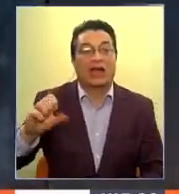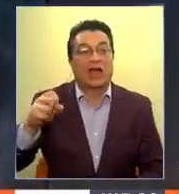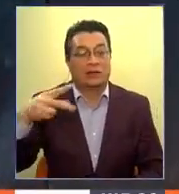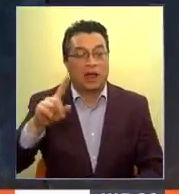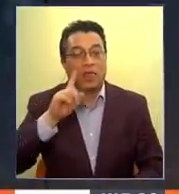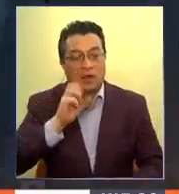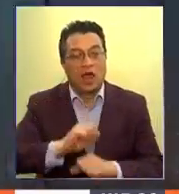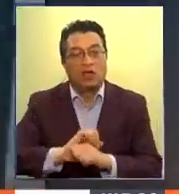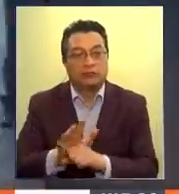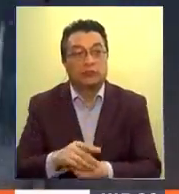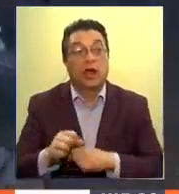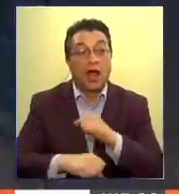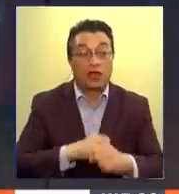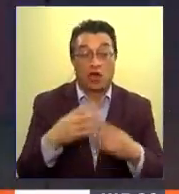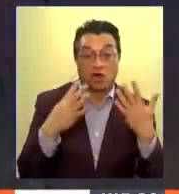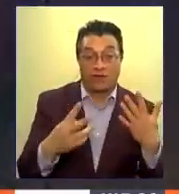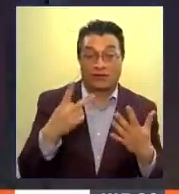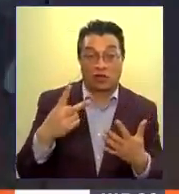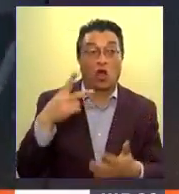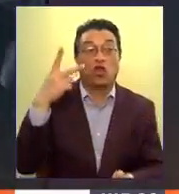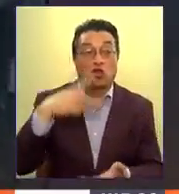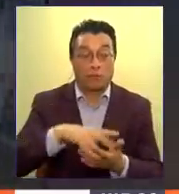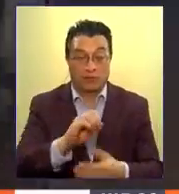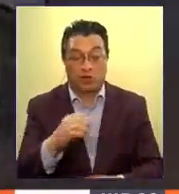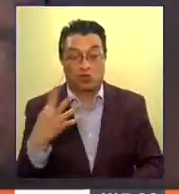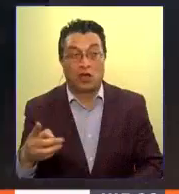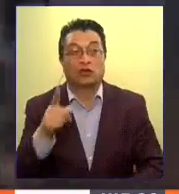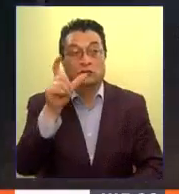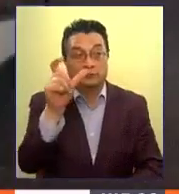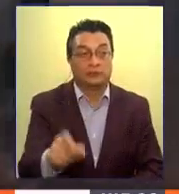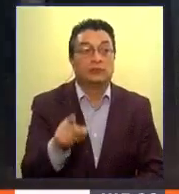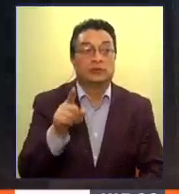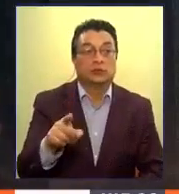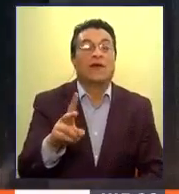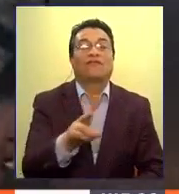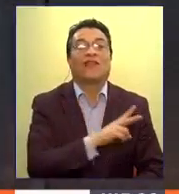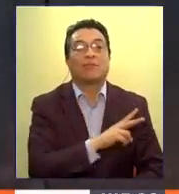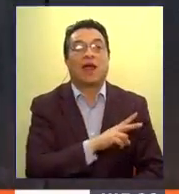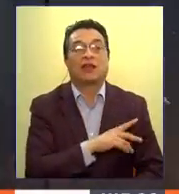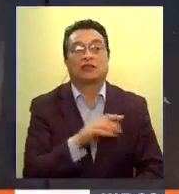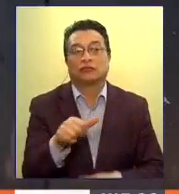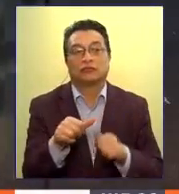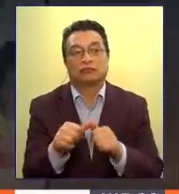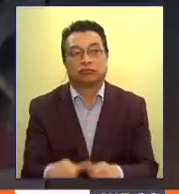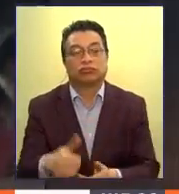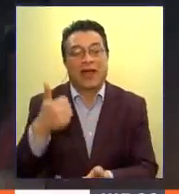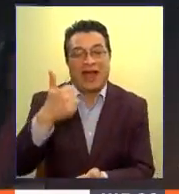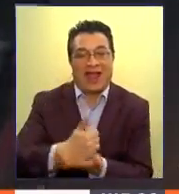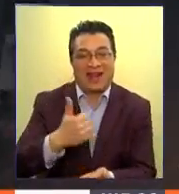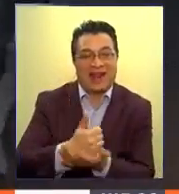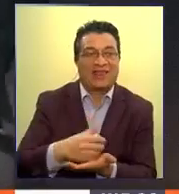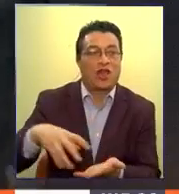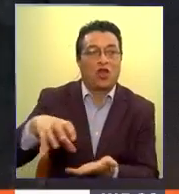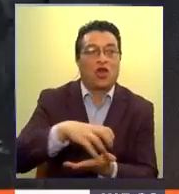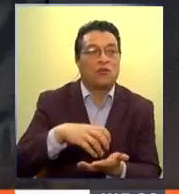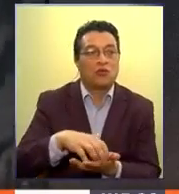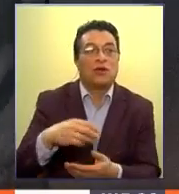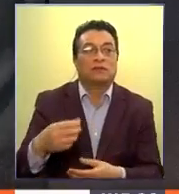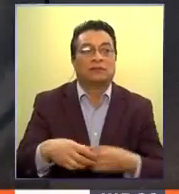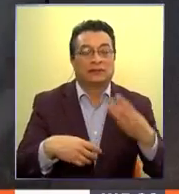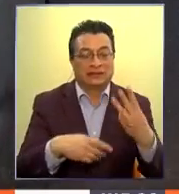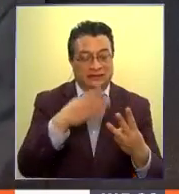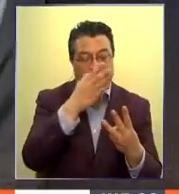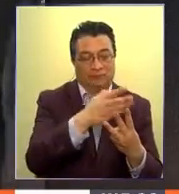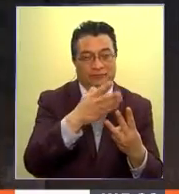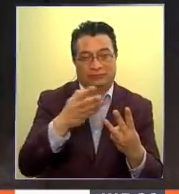Entre los años 92 y 2004, su nombre fue sinónimo de Valparaíso. Alcalde de esta comuna por 3 periodos,